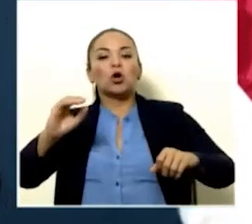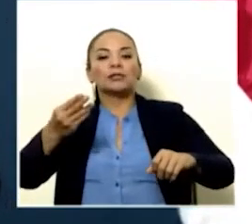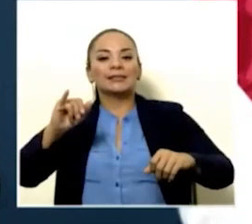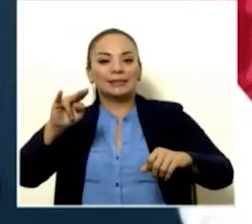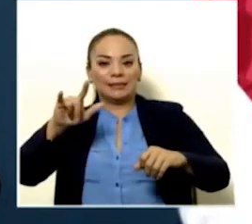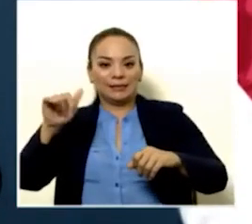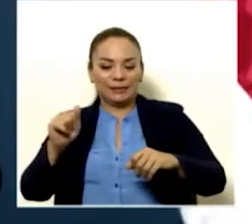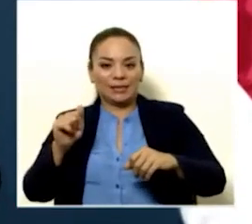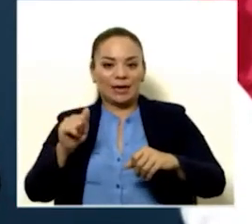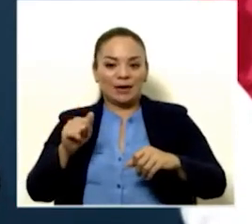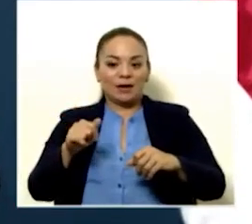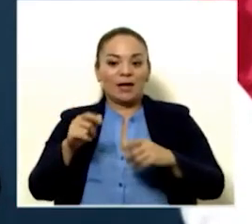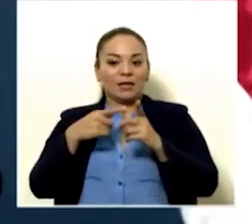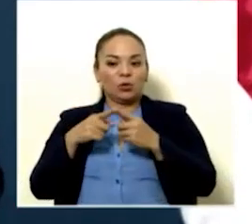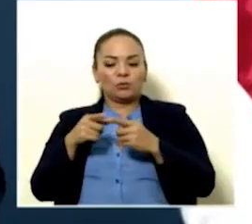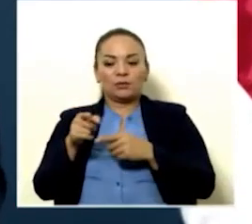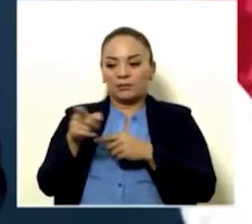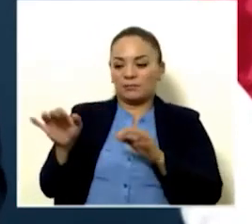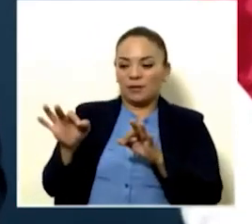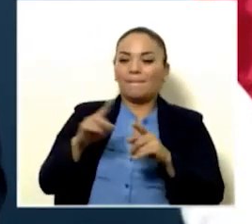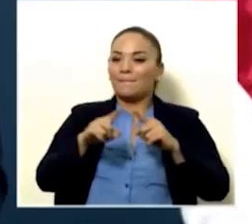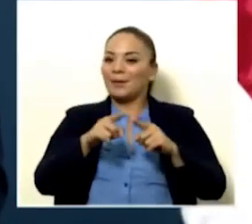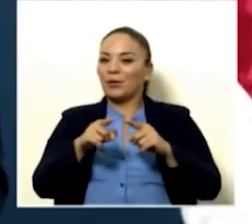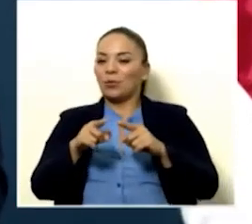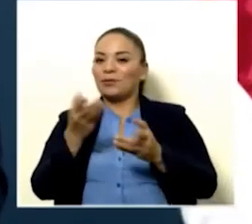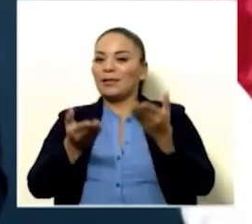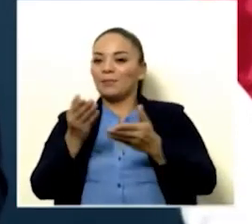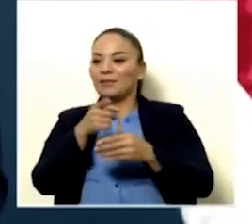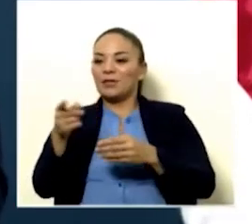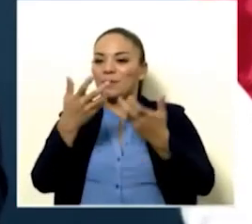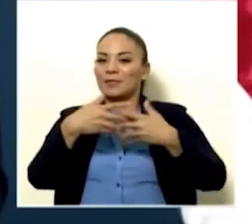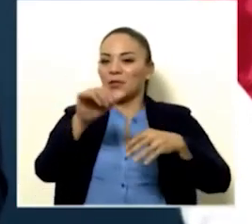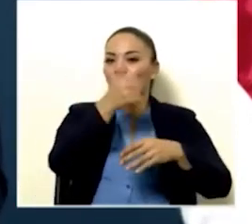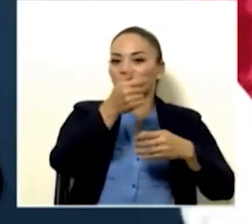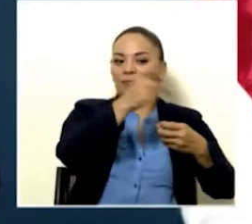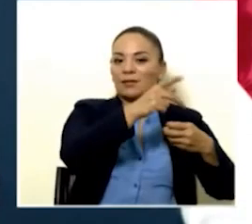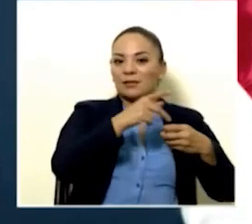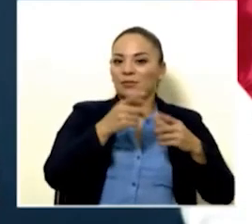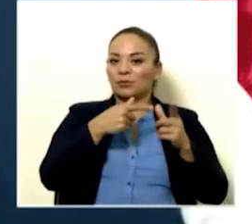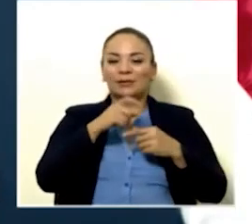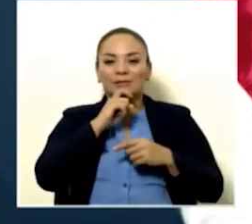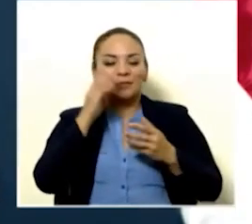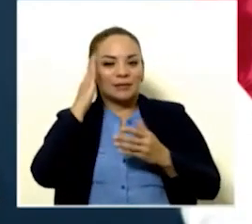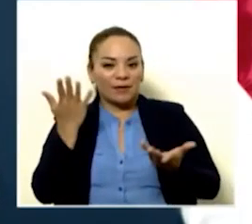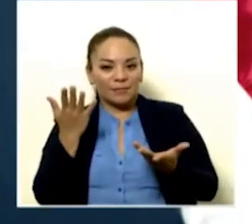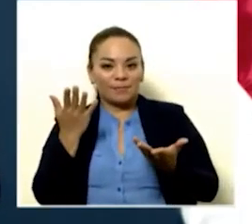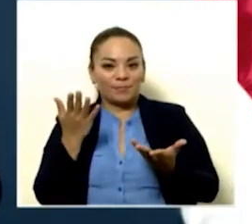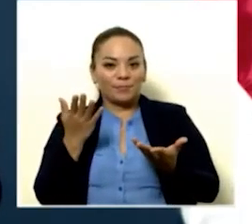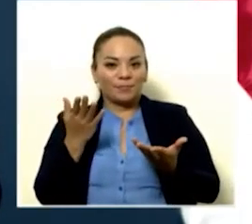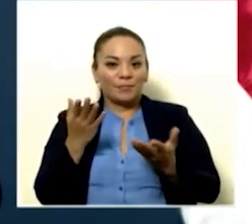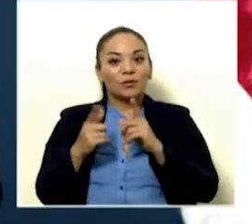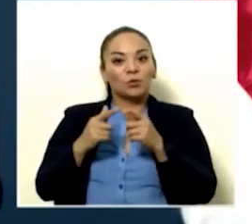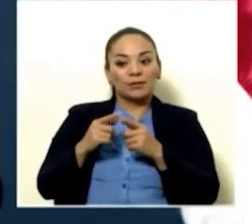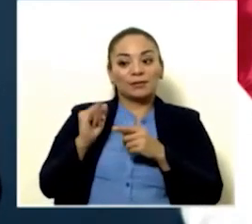son los beneficiarios finales de otras empresas en las que ellos tienen participación, uno. Y segundo, alguien va a ir a la sala cuarta a decir, de